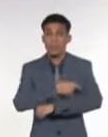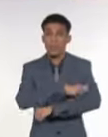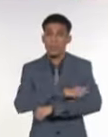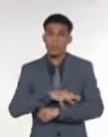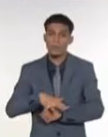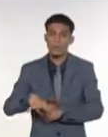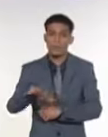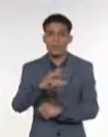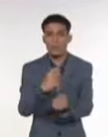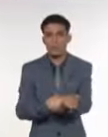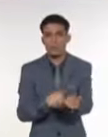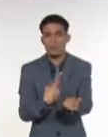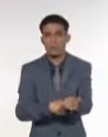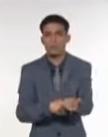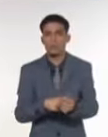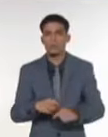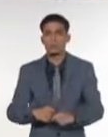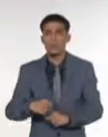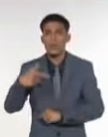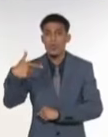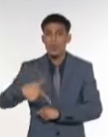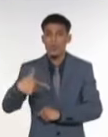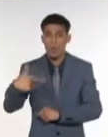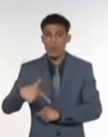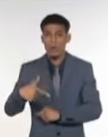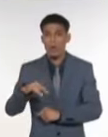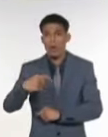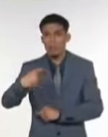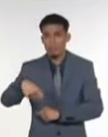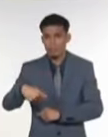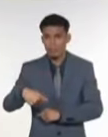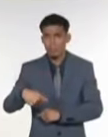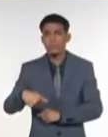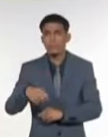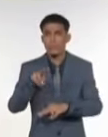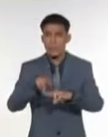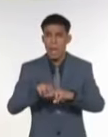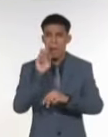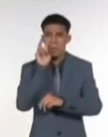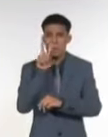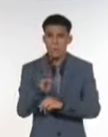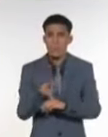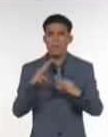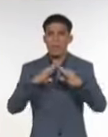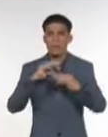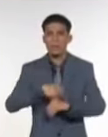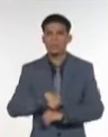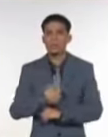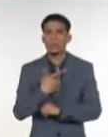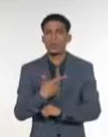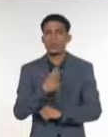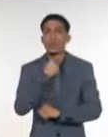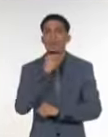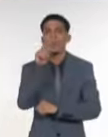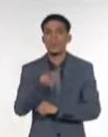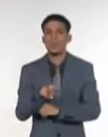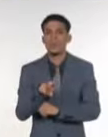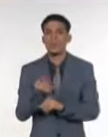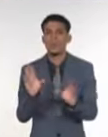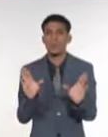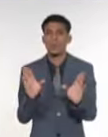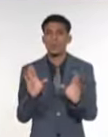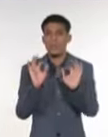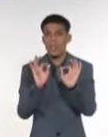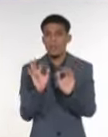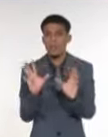tradicional. El jurado, que se nutre de los especialistas del Consejo Nacional de Casas de Cultura, tiene cada noche este